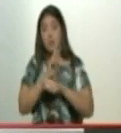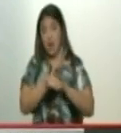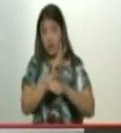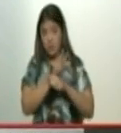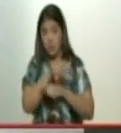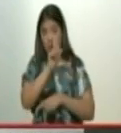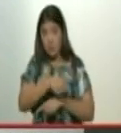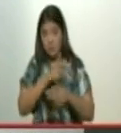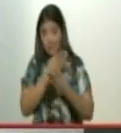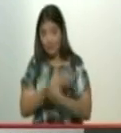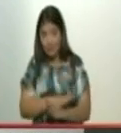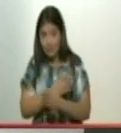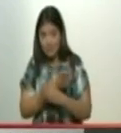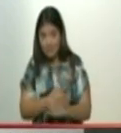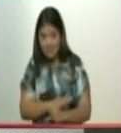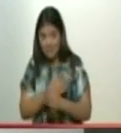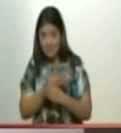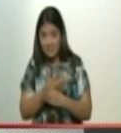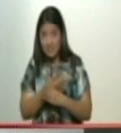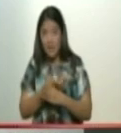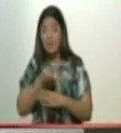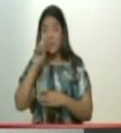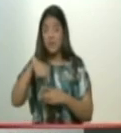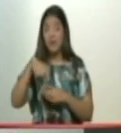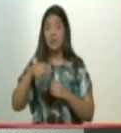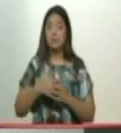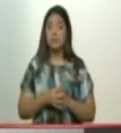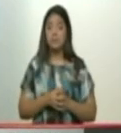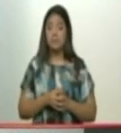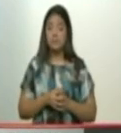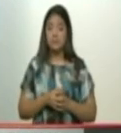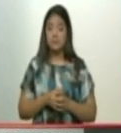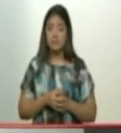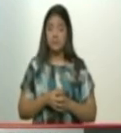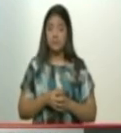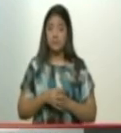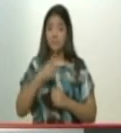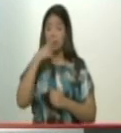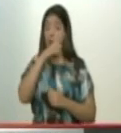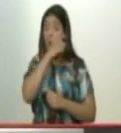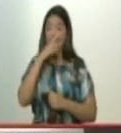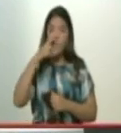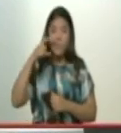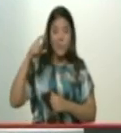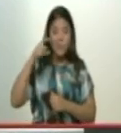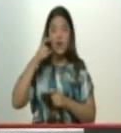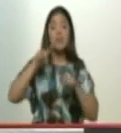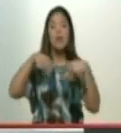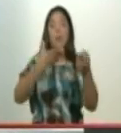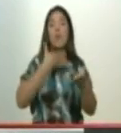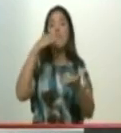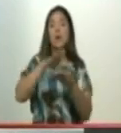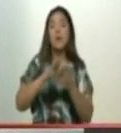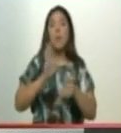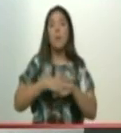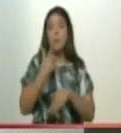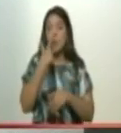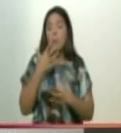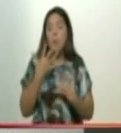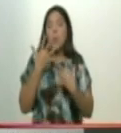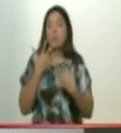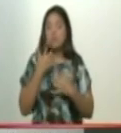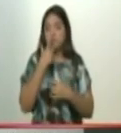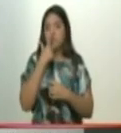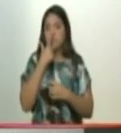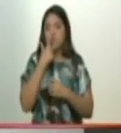sexualmente, la colocan una cinta adhesiva en la región nasobucal, falleciendo a los pocos minutos por asfixia mecánica, por